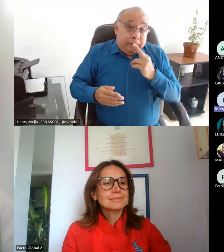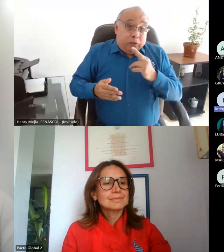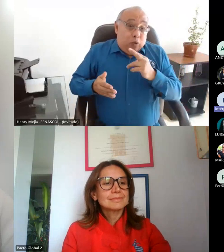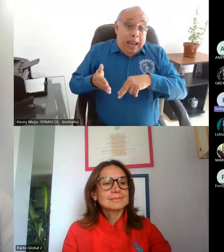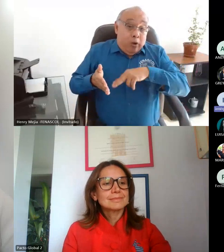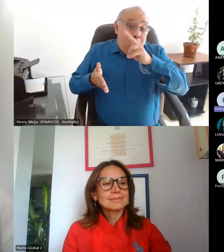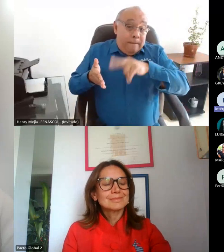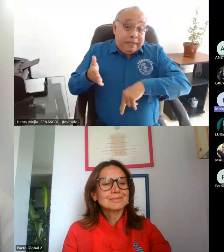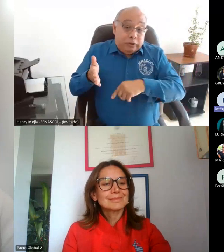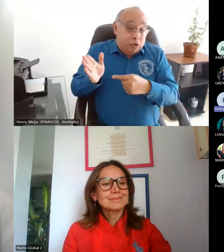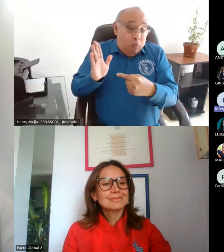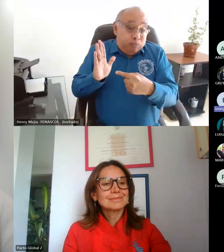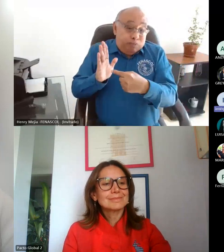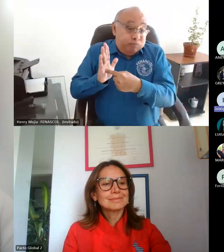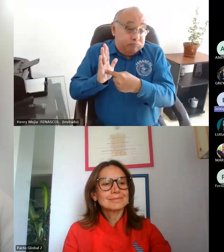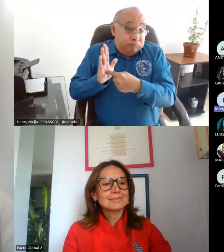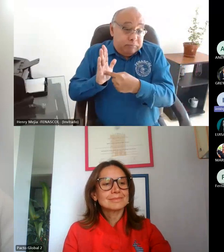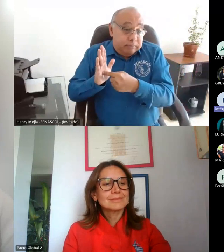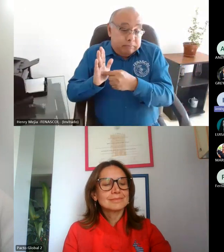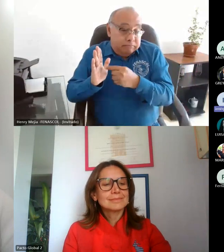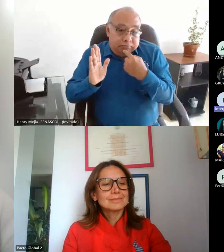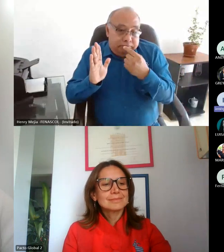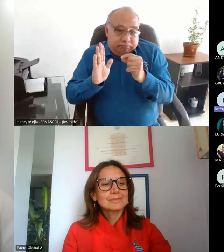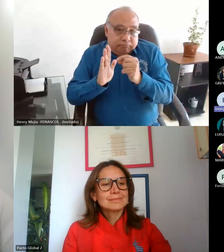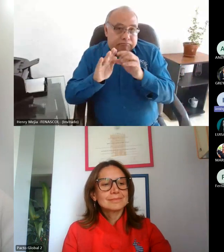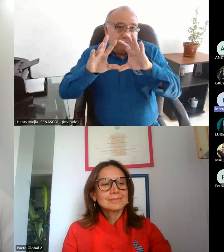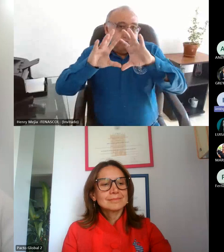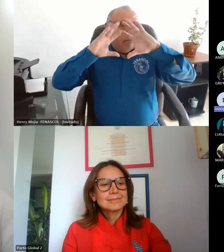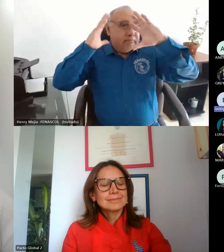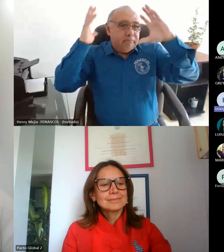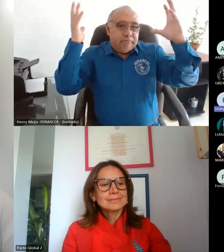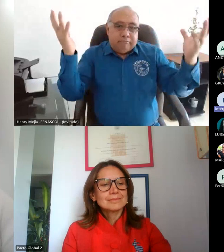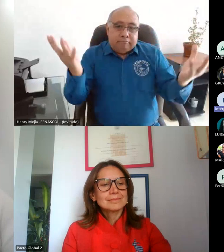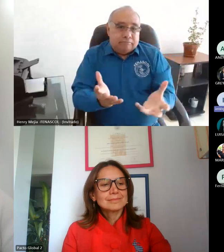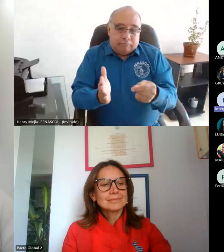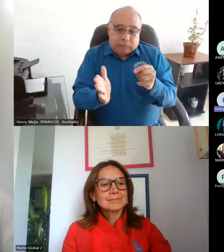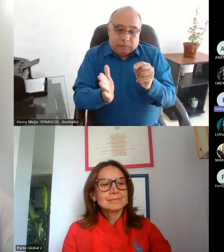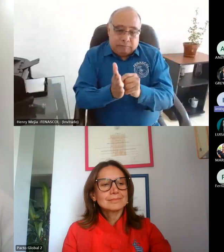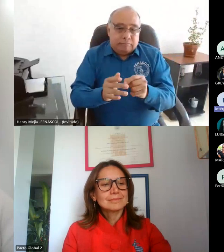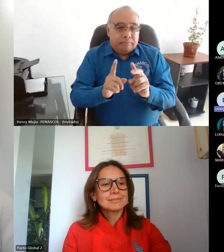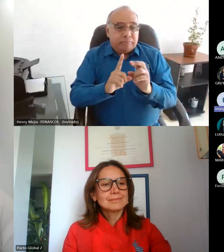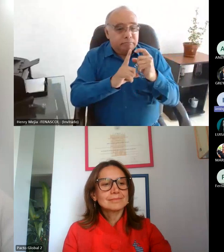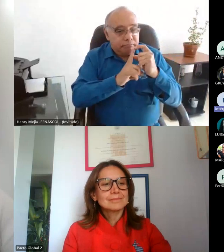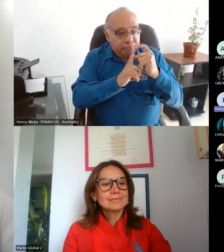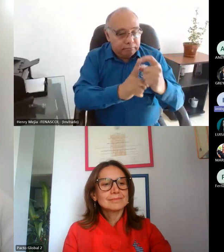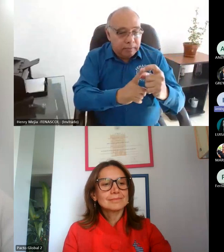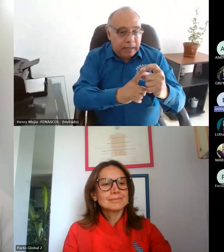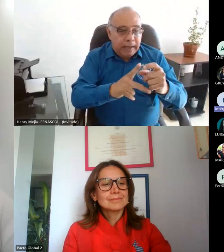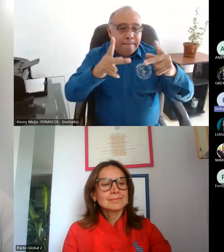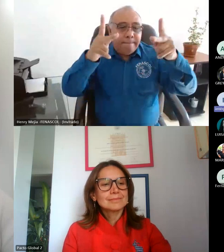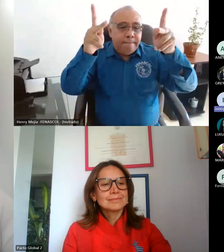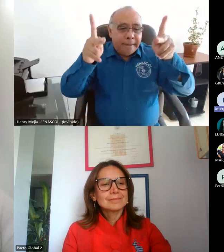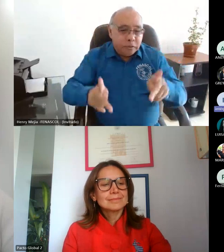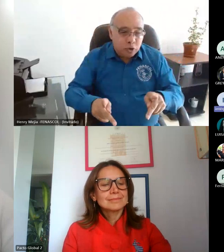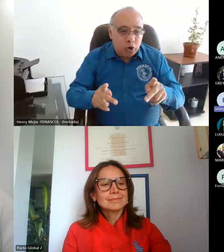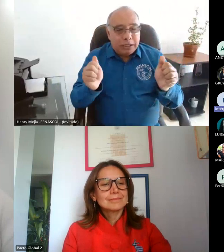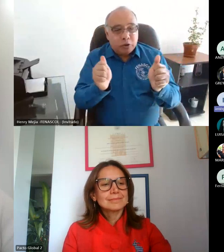trabajo que no acaba porque repito la convención de los derechos de las personas con menciona pues